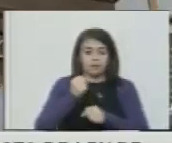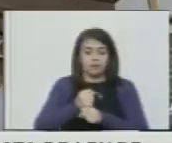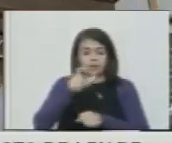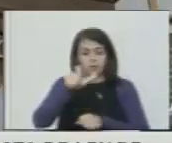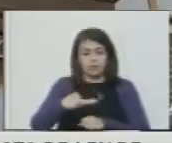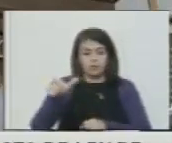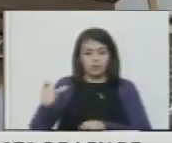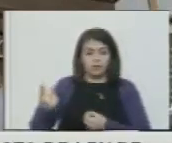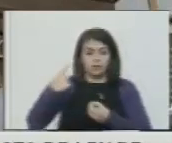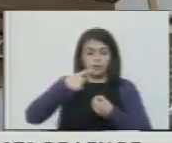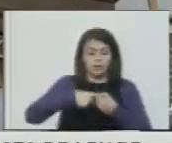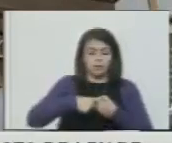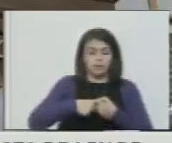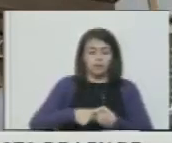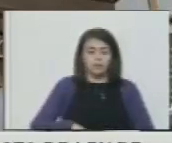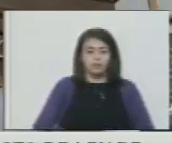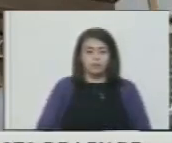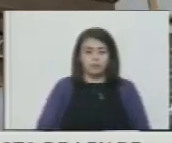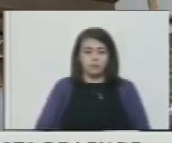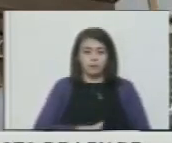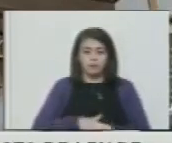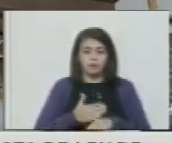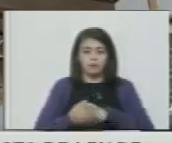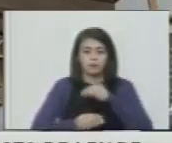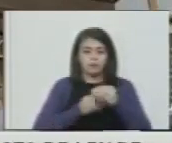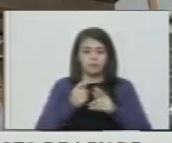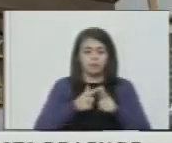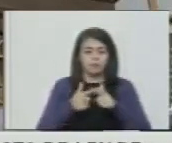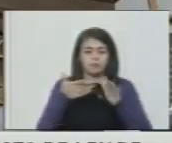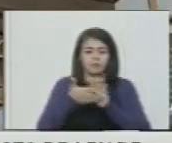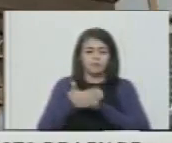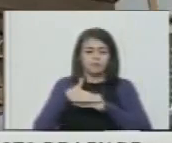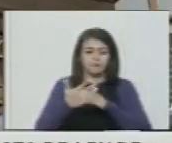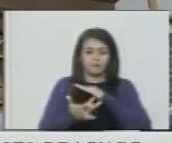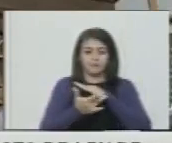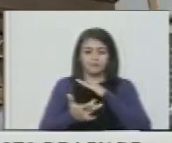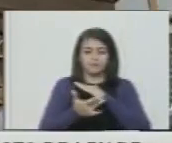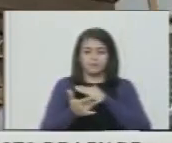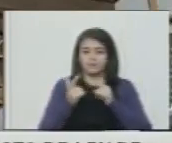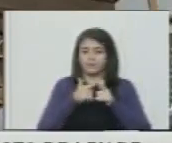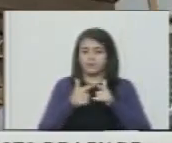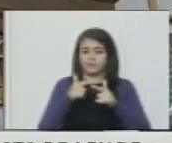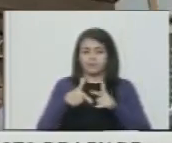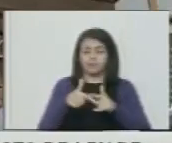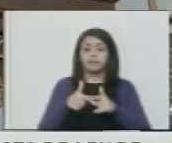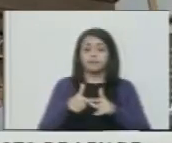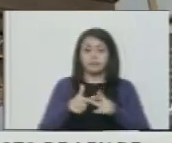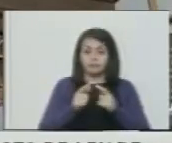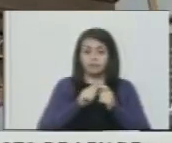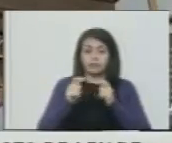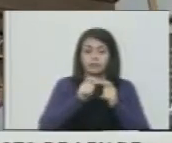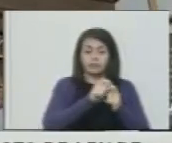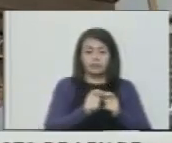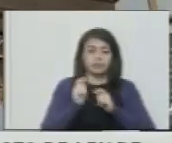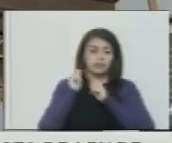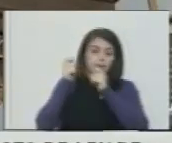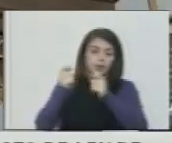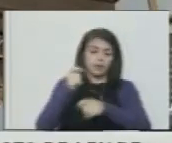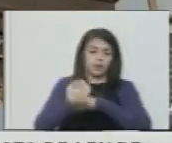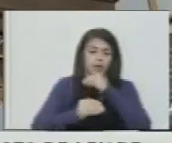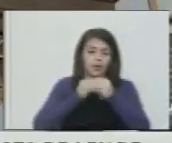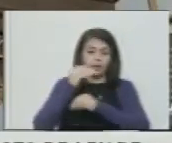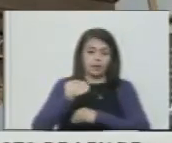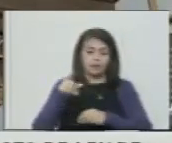sus funcionarios y funcionarias, en virtud de las técnicas traslativas de